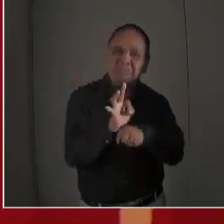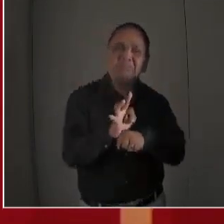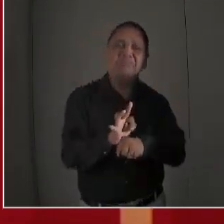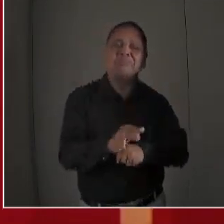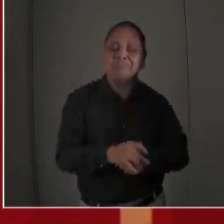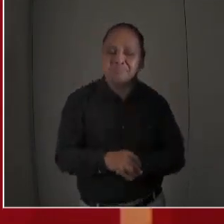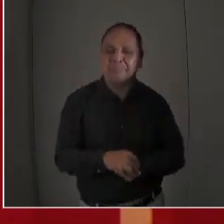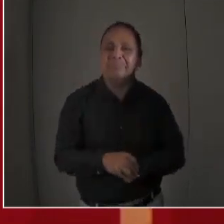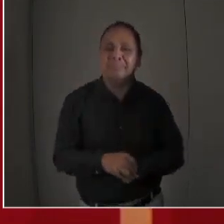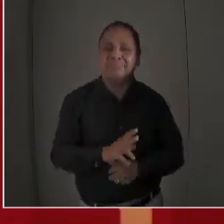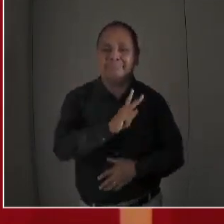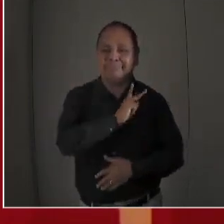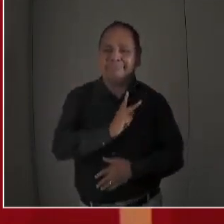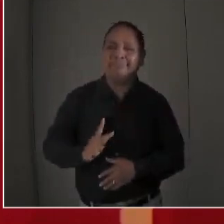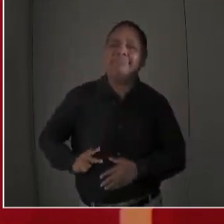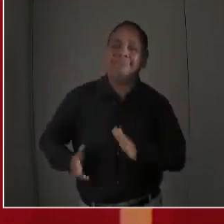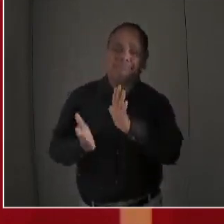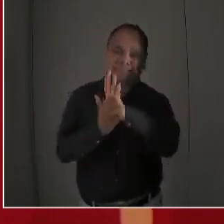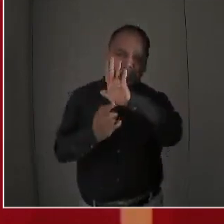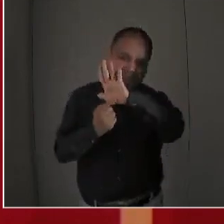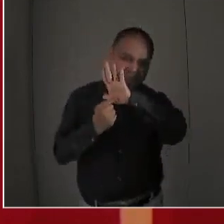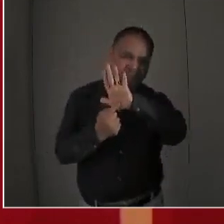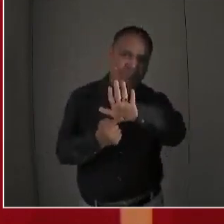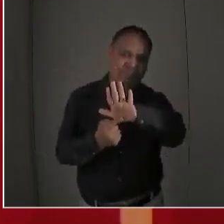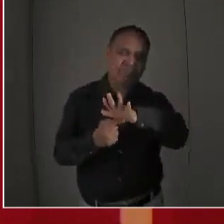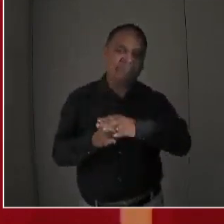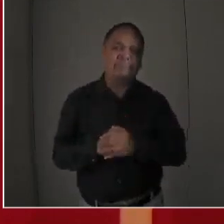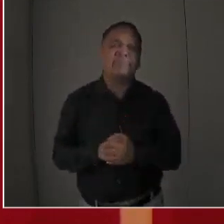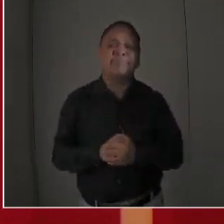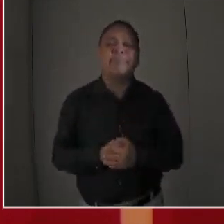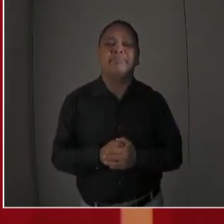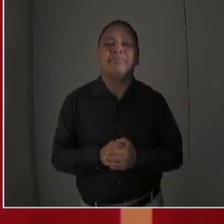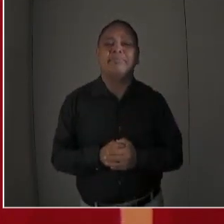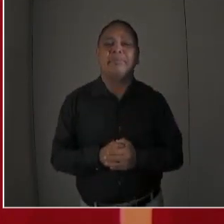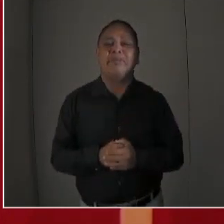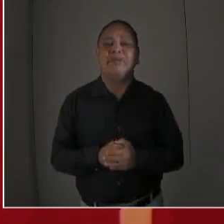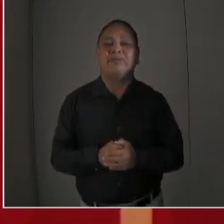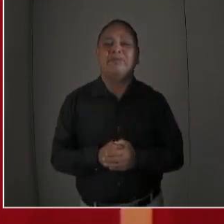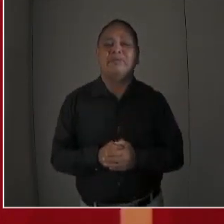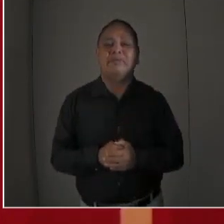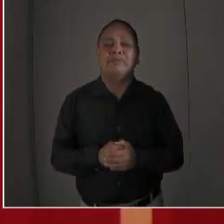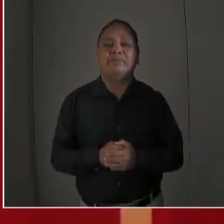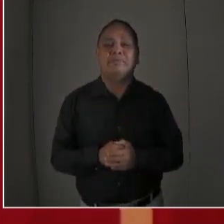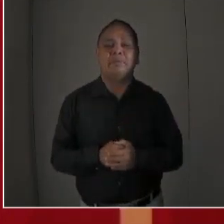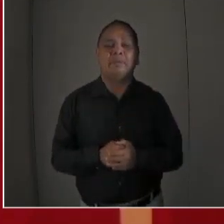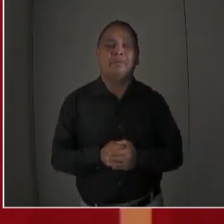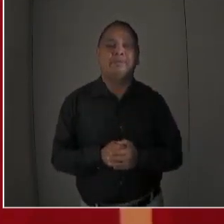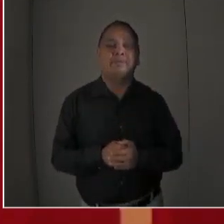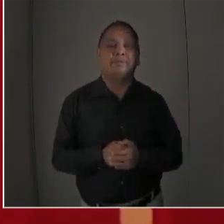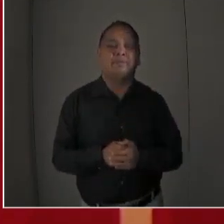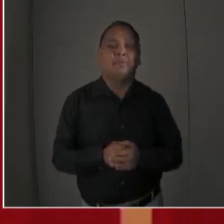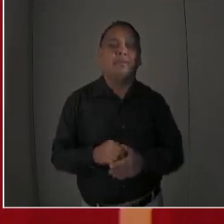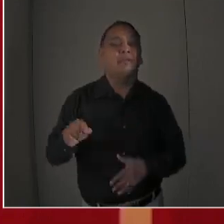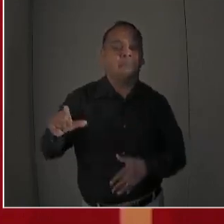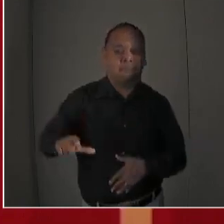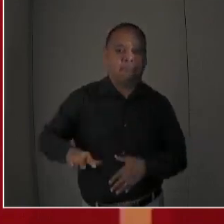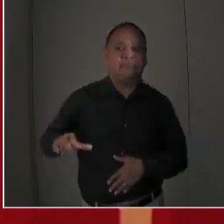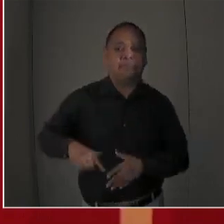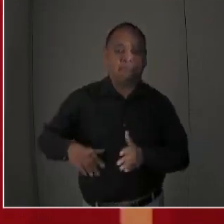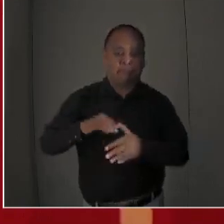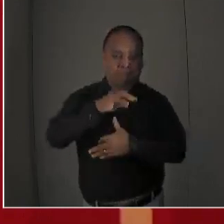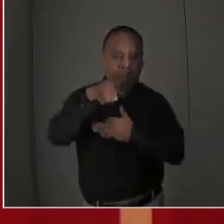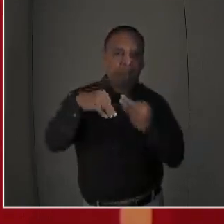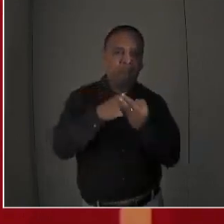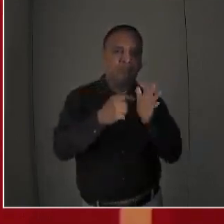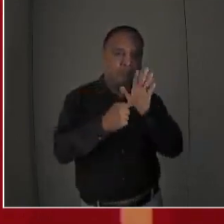también nos demostró otra cosa, que es muy importante para todos los gobiernos, que si